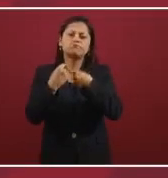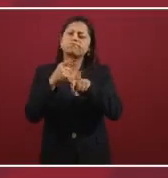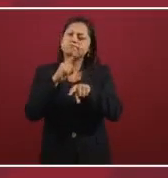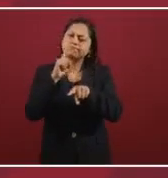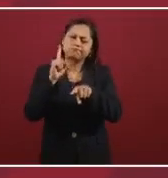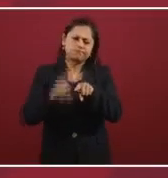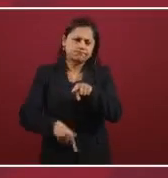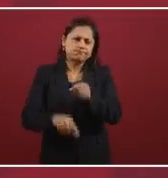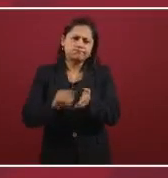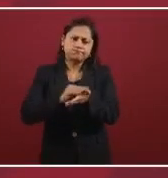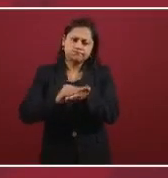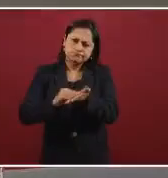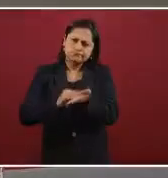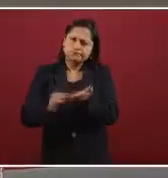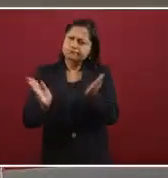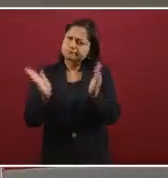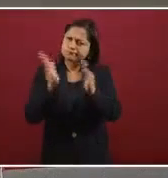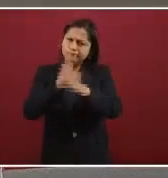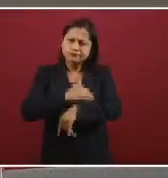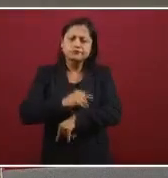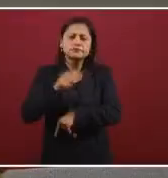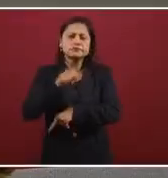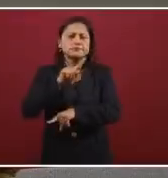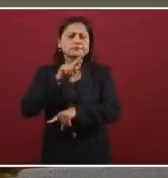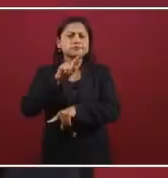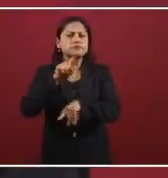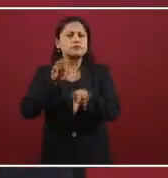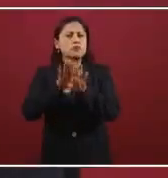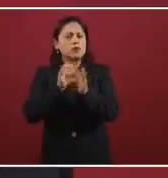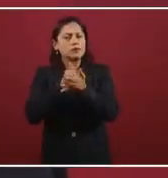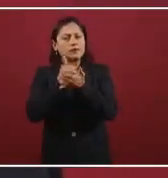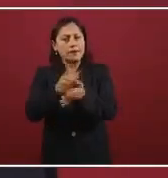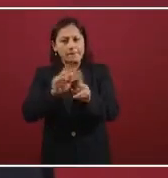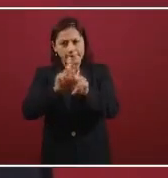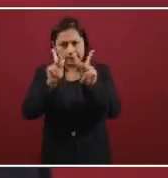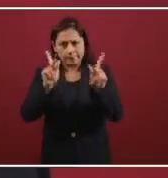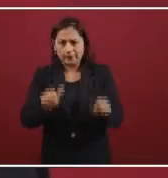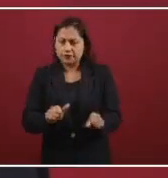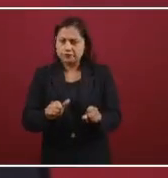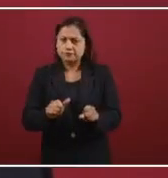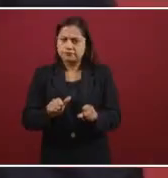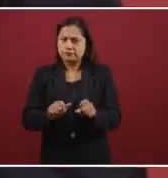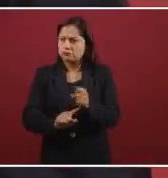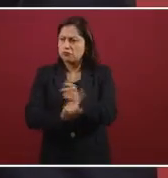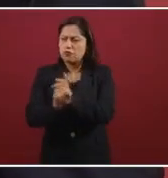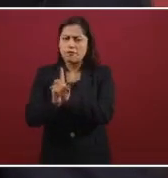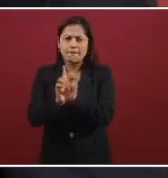siempre una salida pacífica ante todos los conflictos.